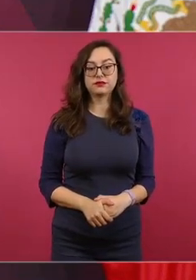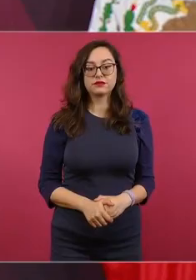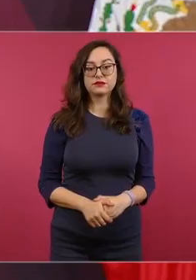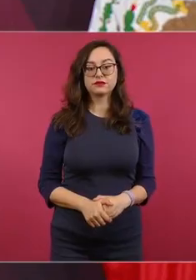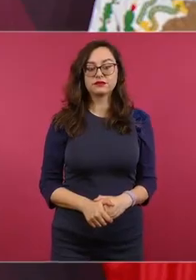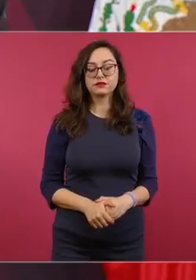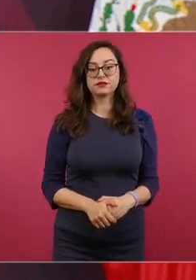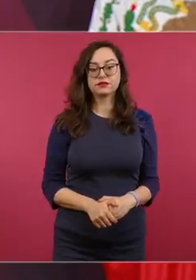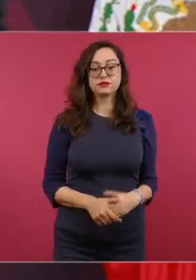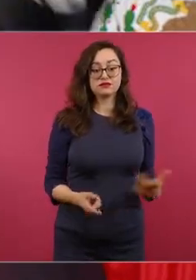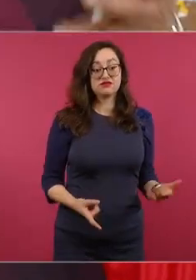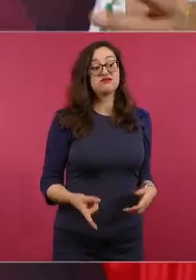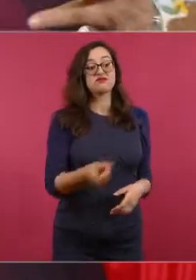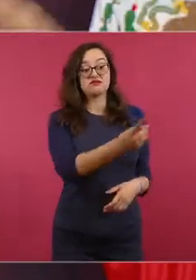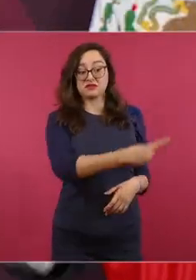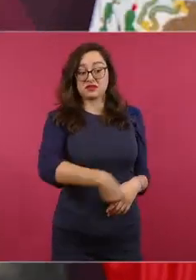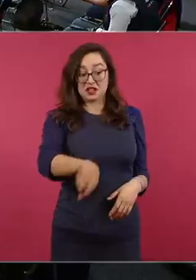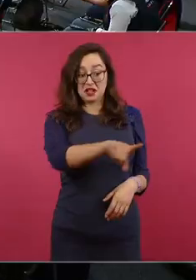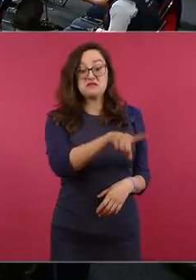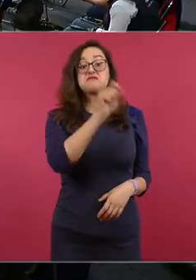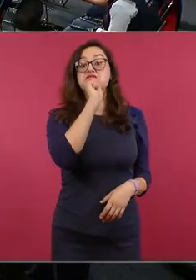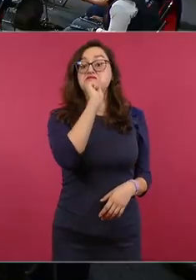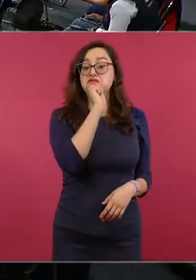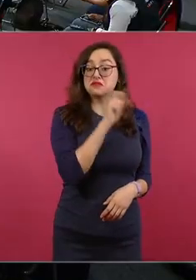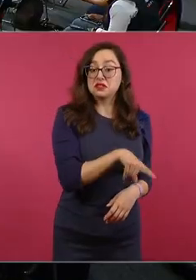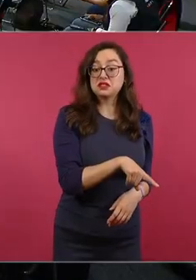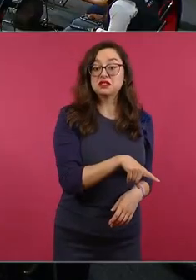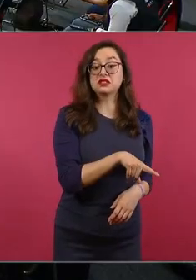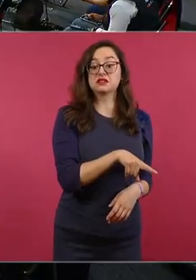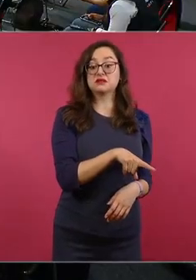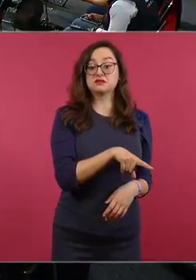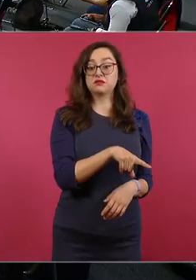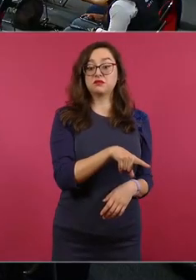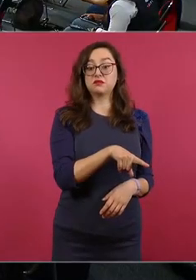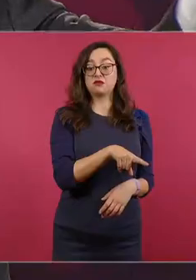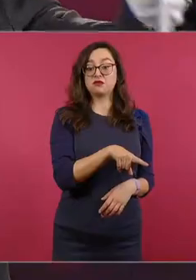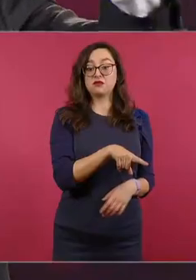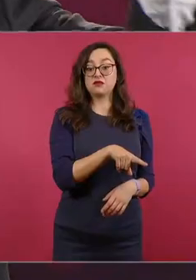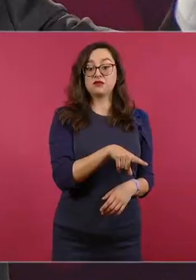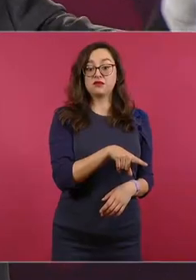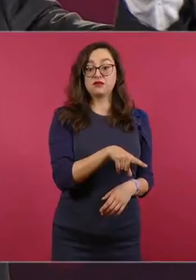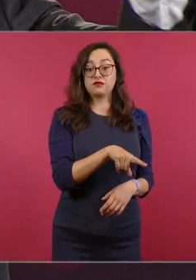¿Quién no fueron los conservadores los que